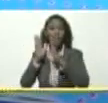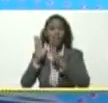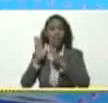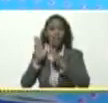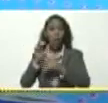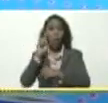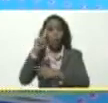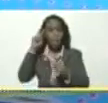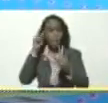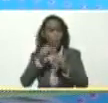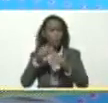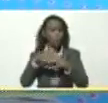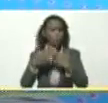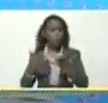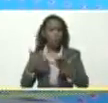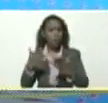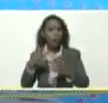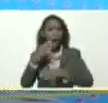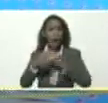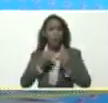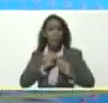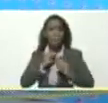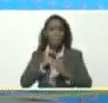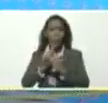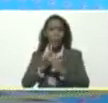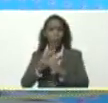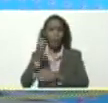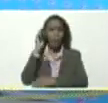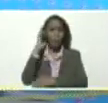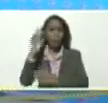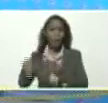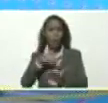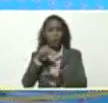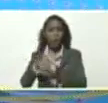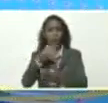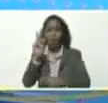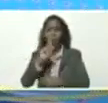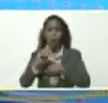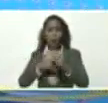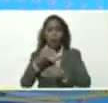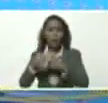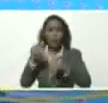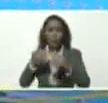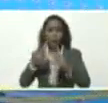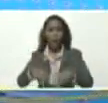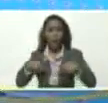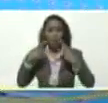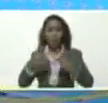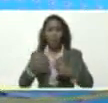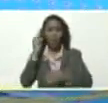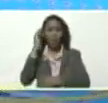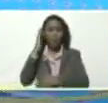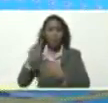un objetivo: impedir las elecciones de la Asamblea Nacional, la renovación de la Asamblea